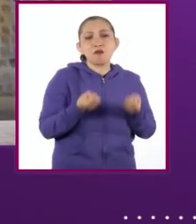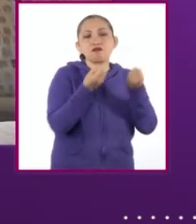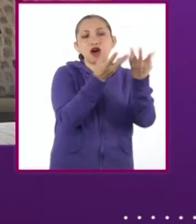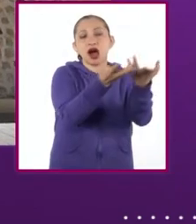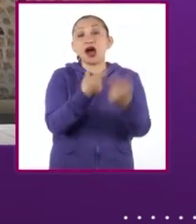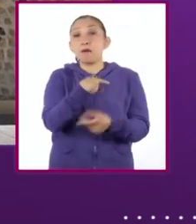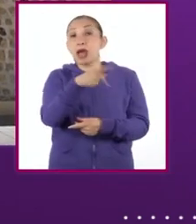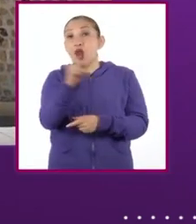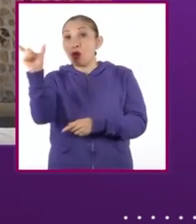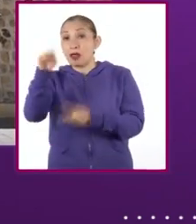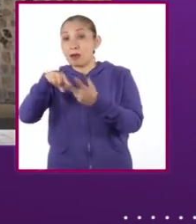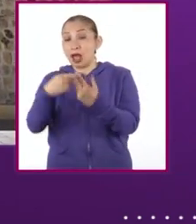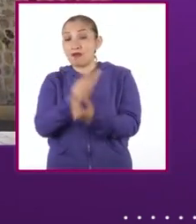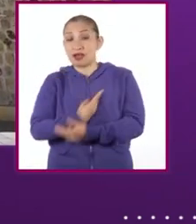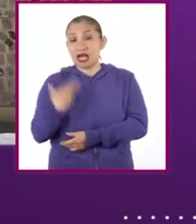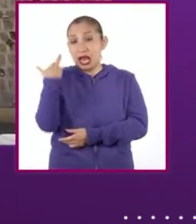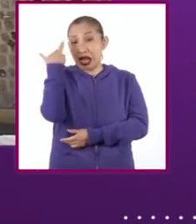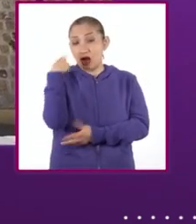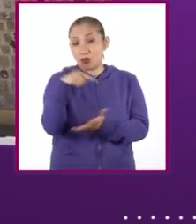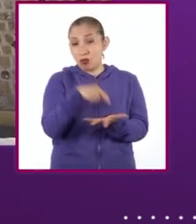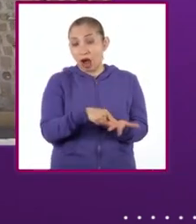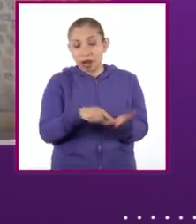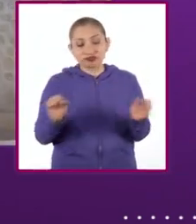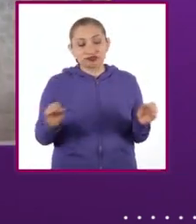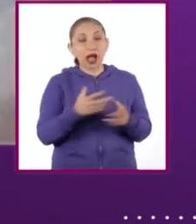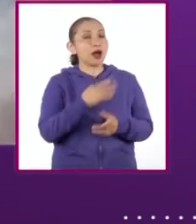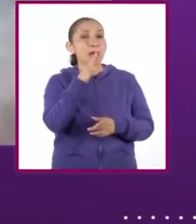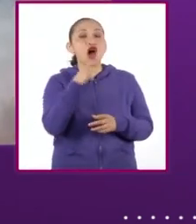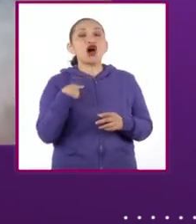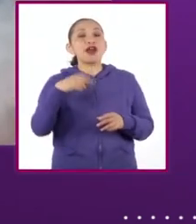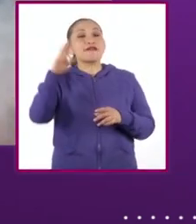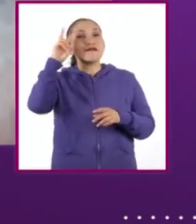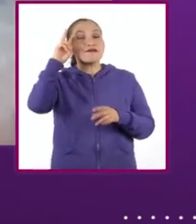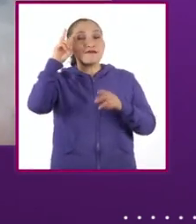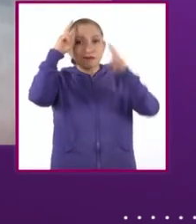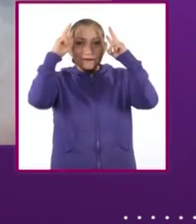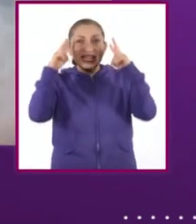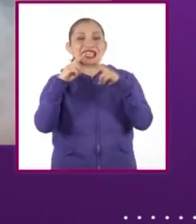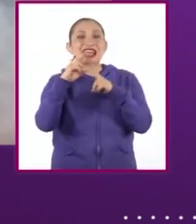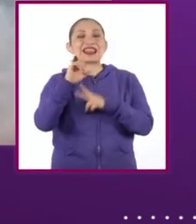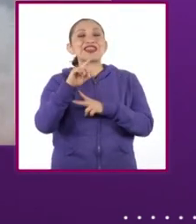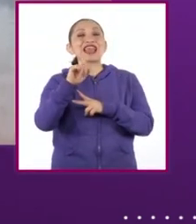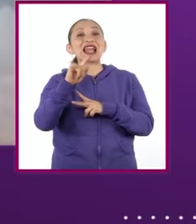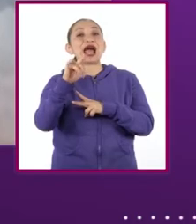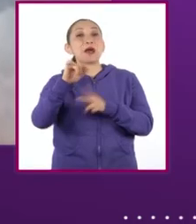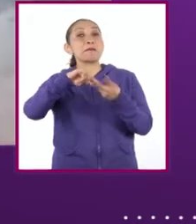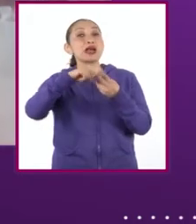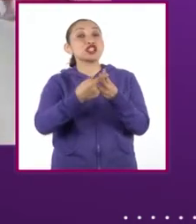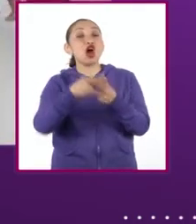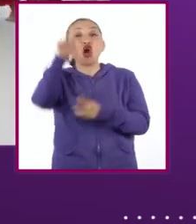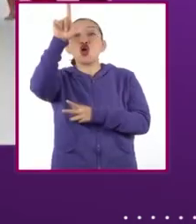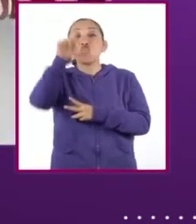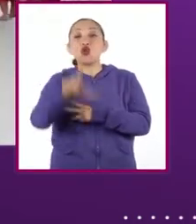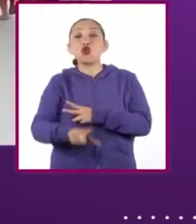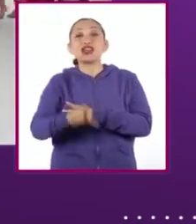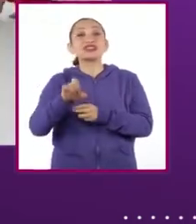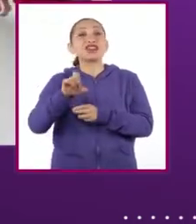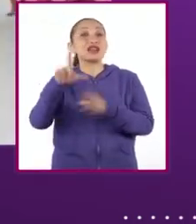Pero durante el virreinato, en ese lugar, se adoró a la Virgen del Carmen e inició la festividad de los lunes del